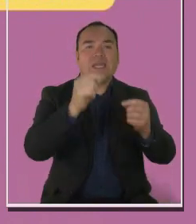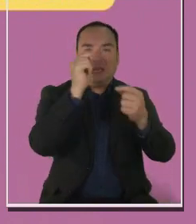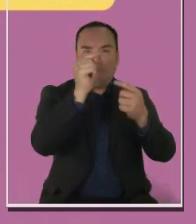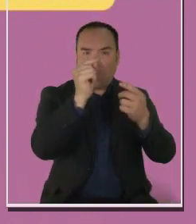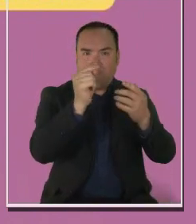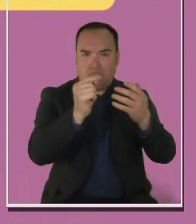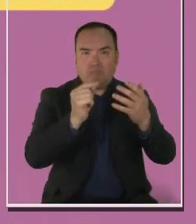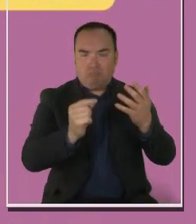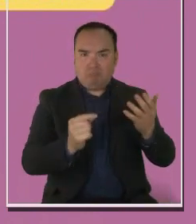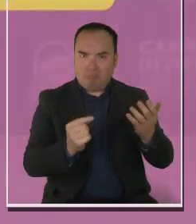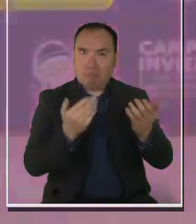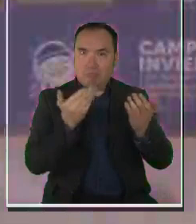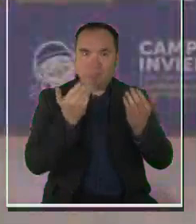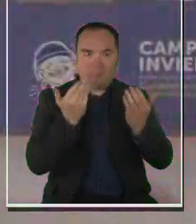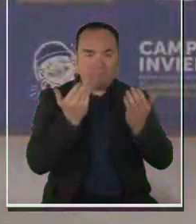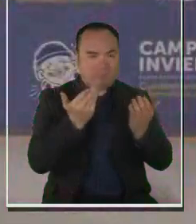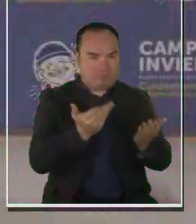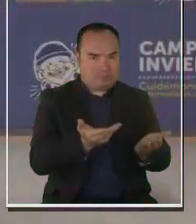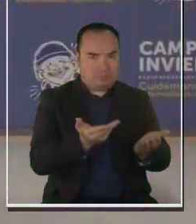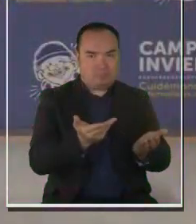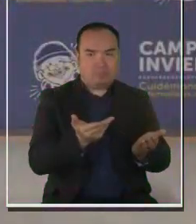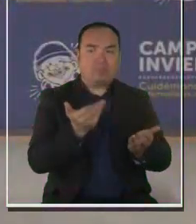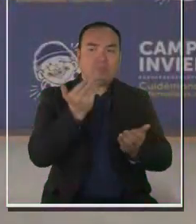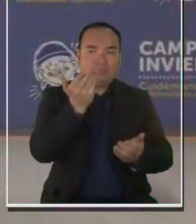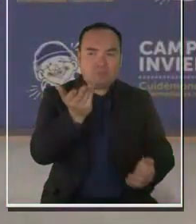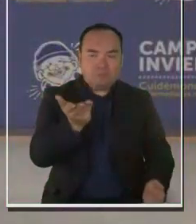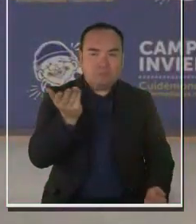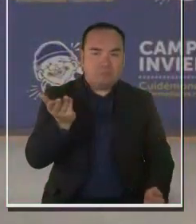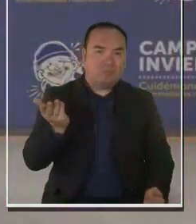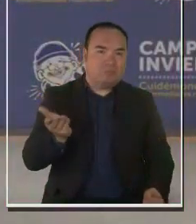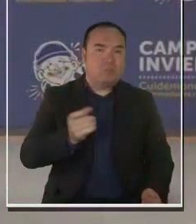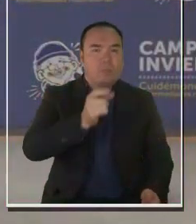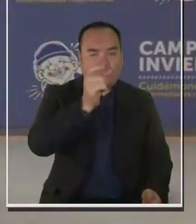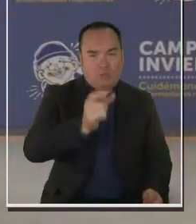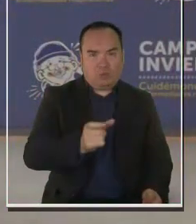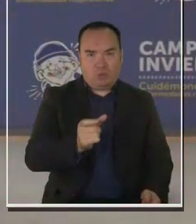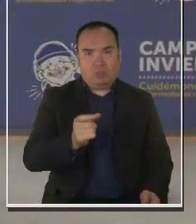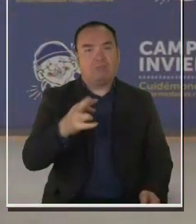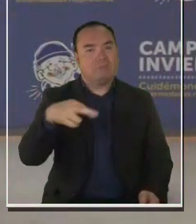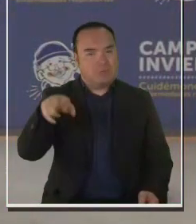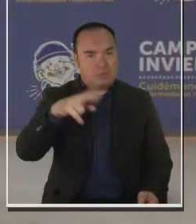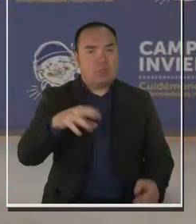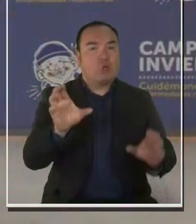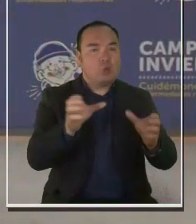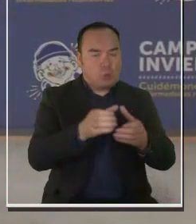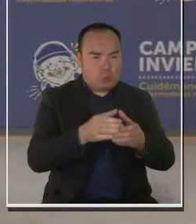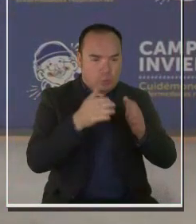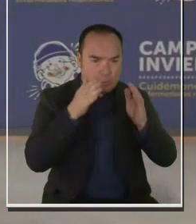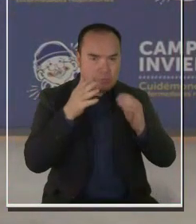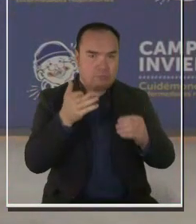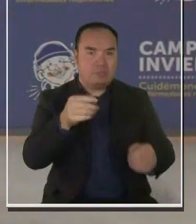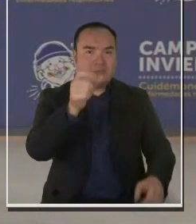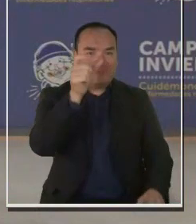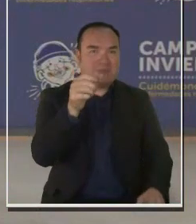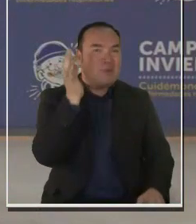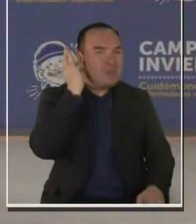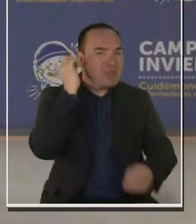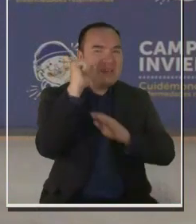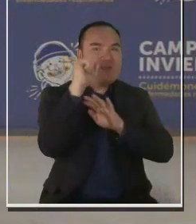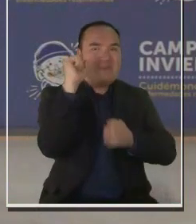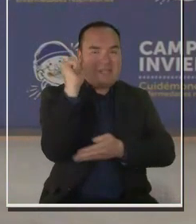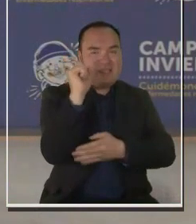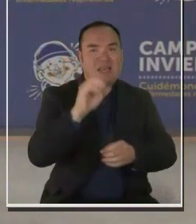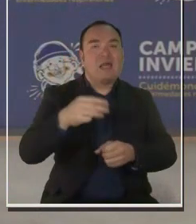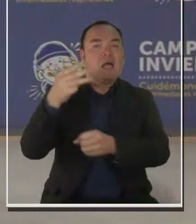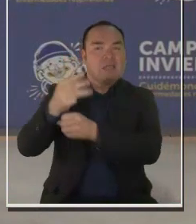síntomas en, precisamente, personas, dijimos, grupos de interés, embarazadas, mayores de